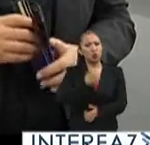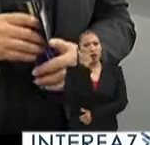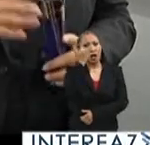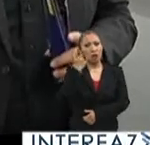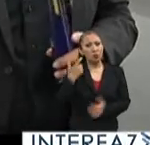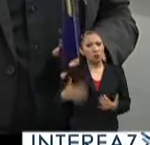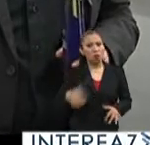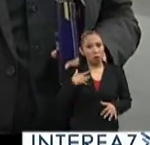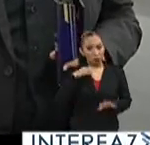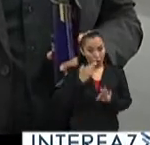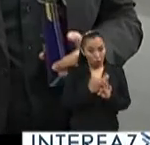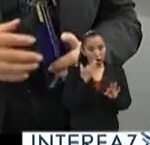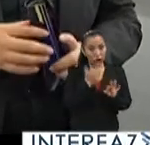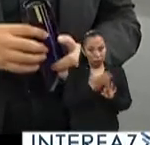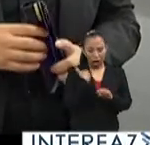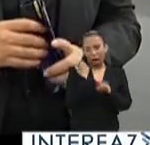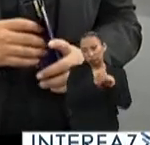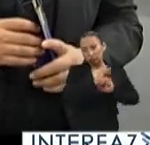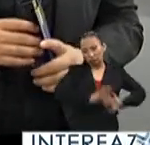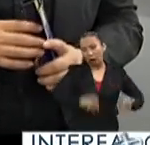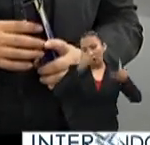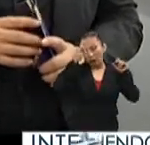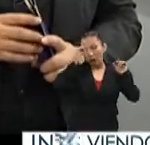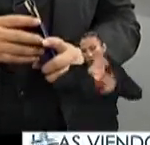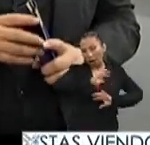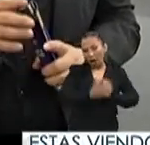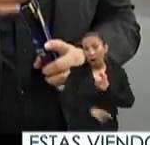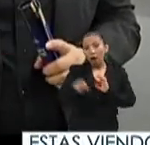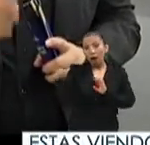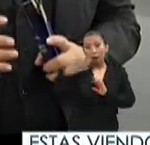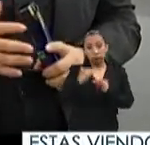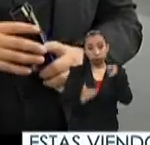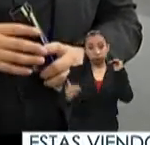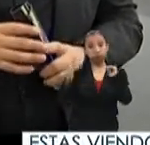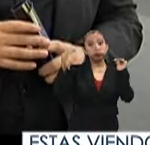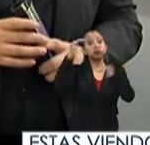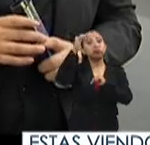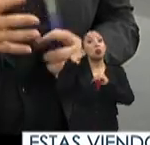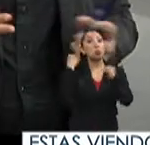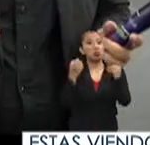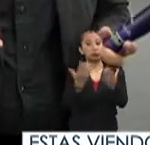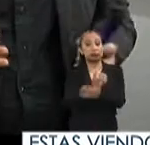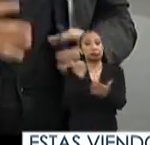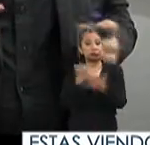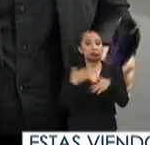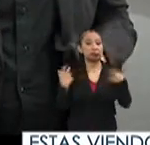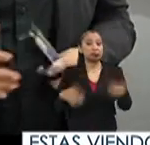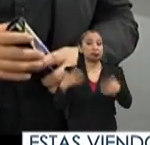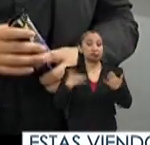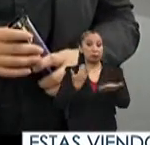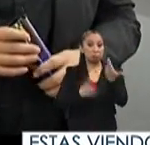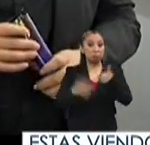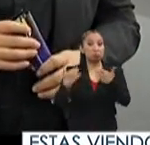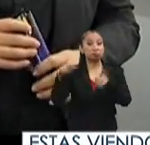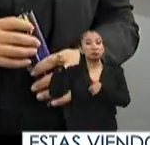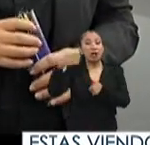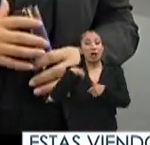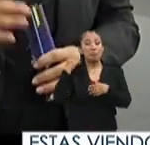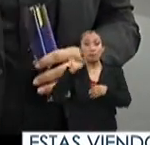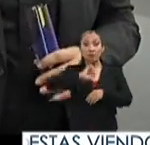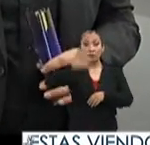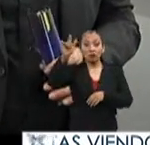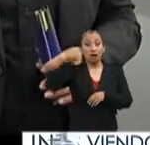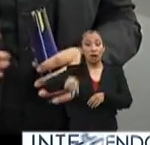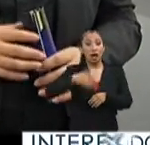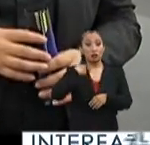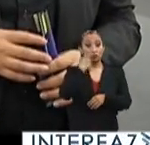que ahorita ya tiene bastantes años que fue egresado y que ha logrado muchos logros, muchos éxitos a nivel de